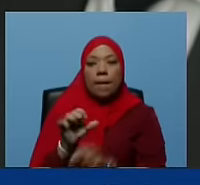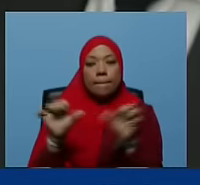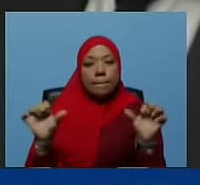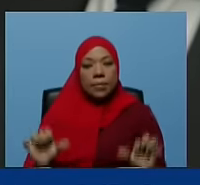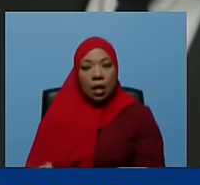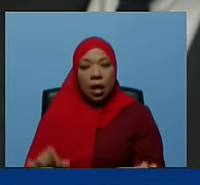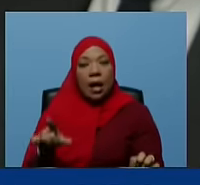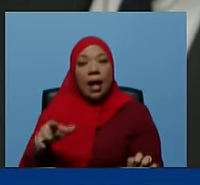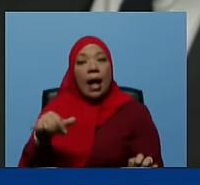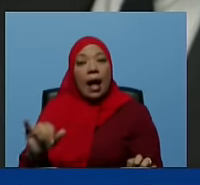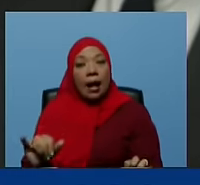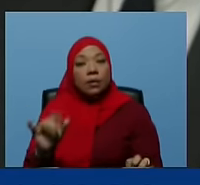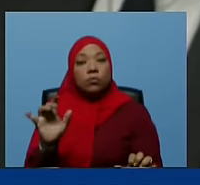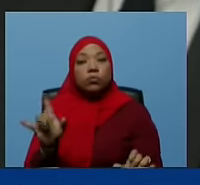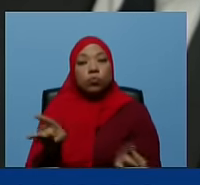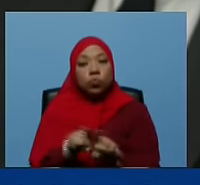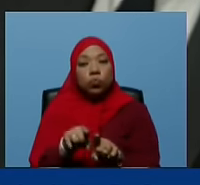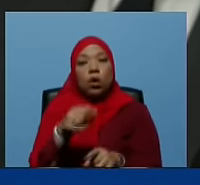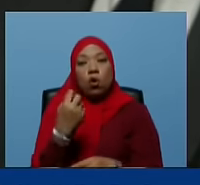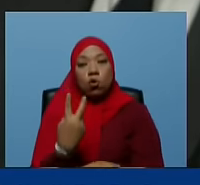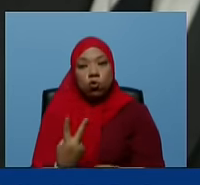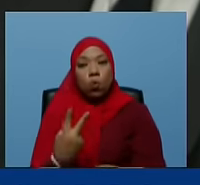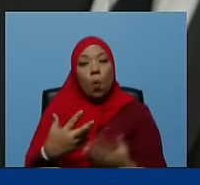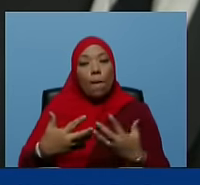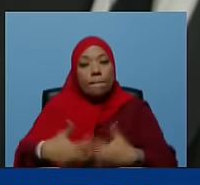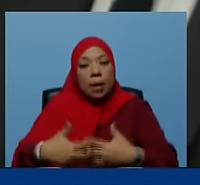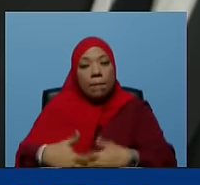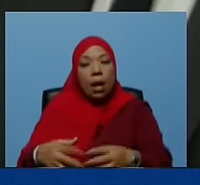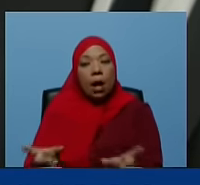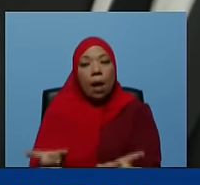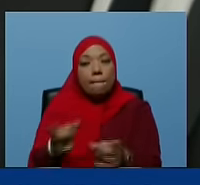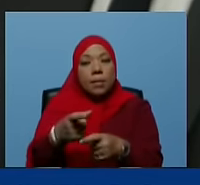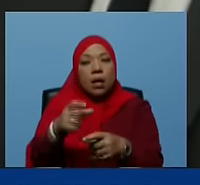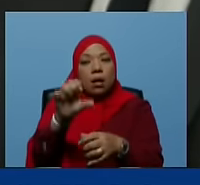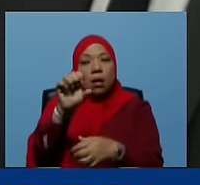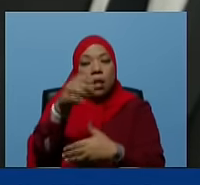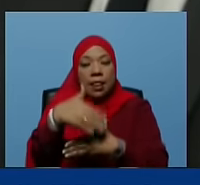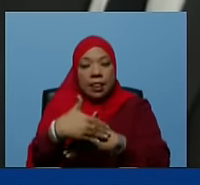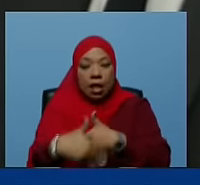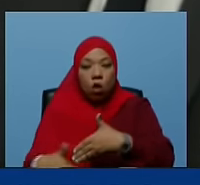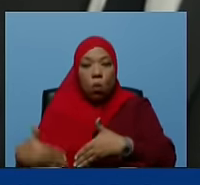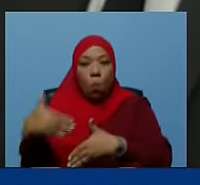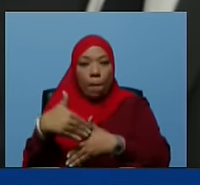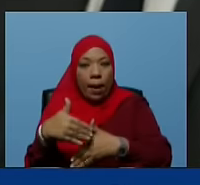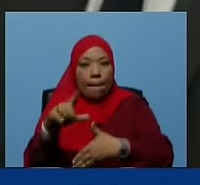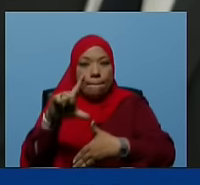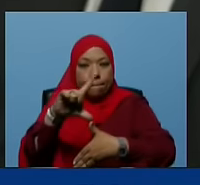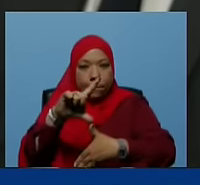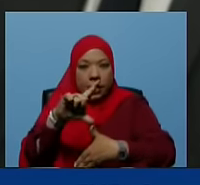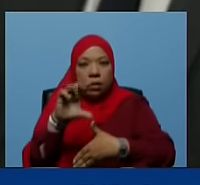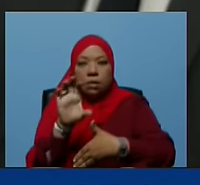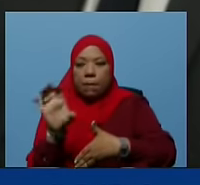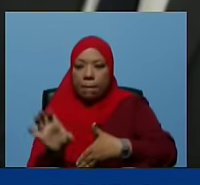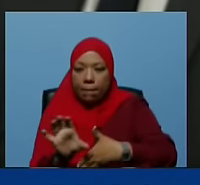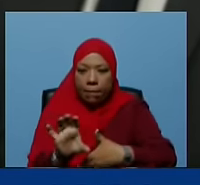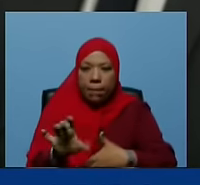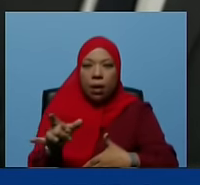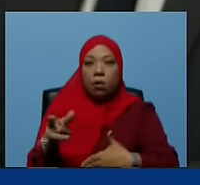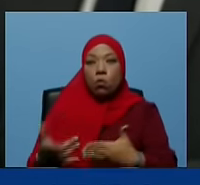del TANA, dos potencias de gas suramericano, caribeño y mundial.